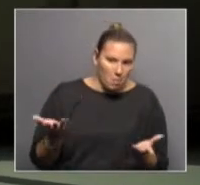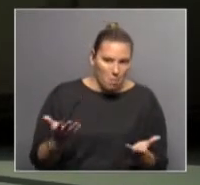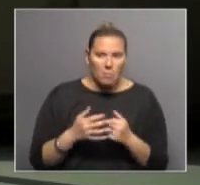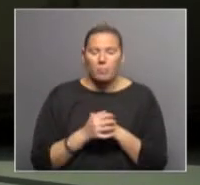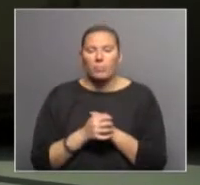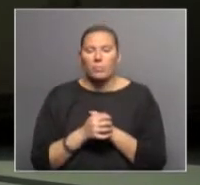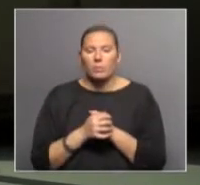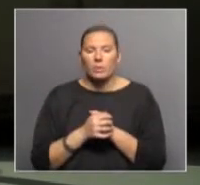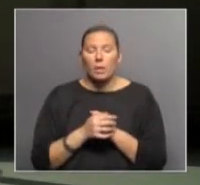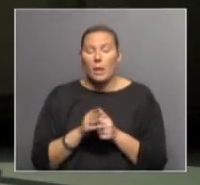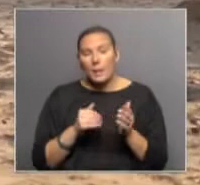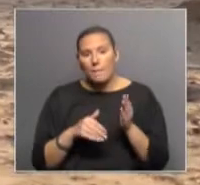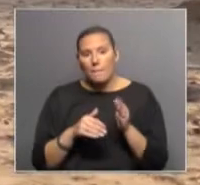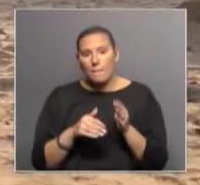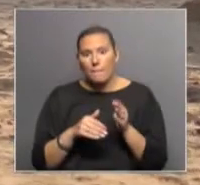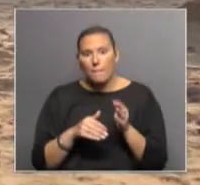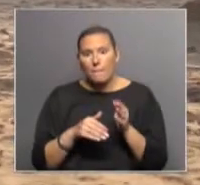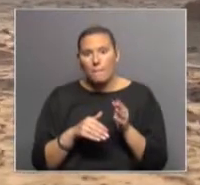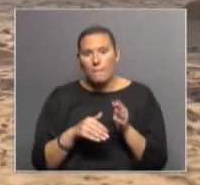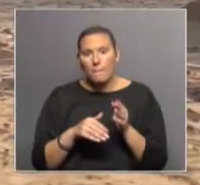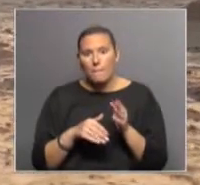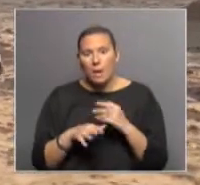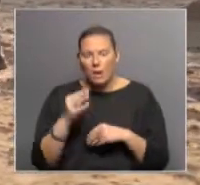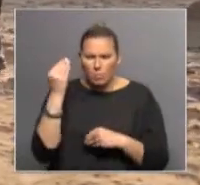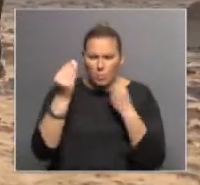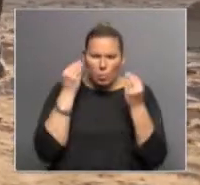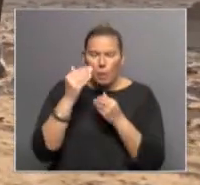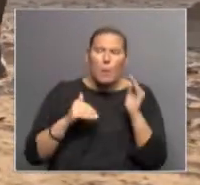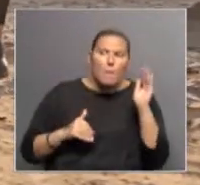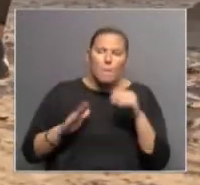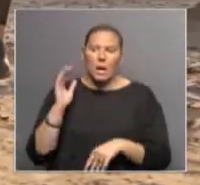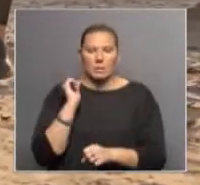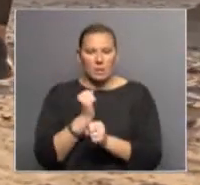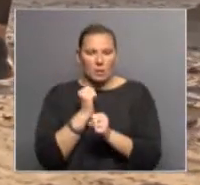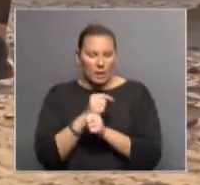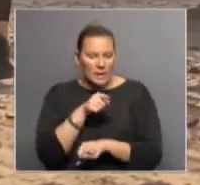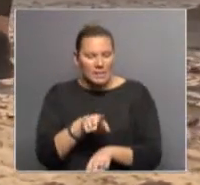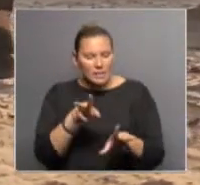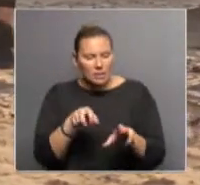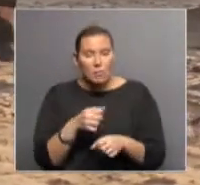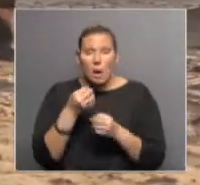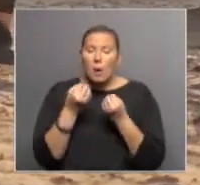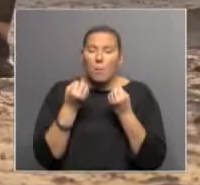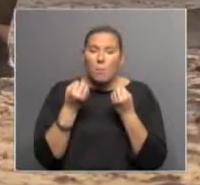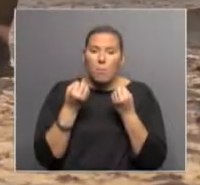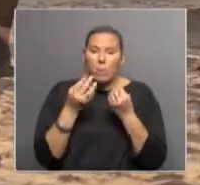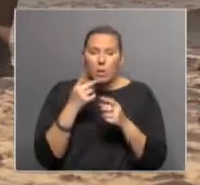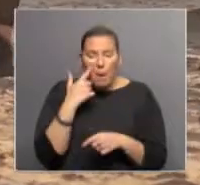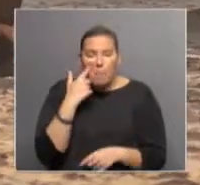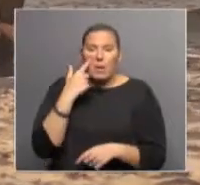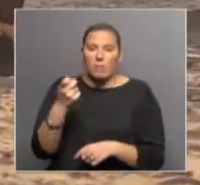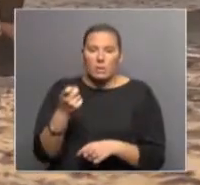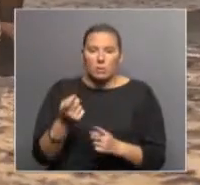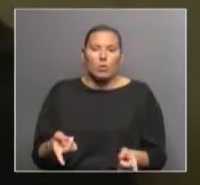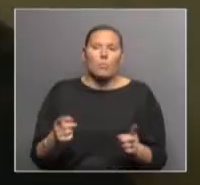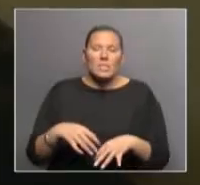Es la línea, digamos, más que nos preocupamos más en trabajar porque es lo que va encaminado a la prevención y a un